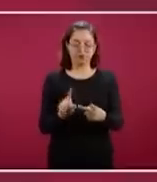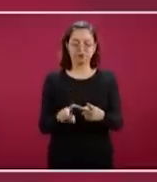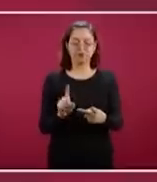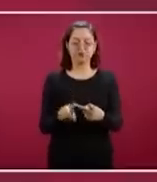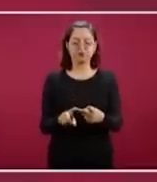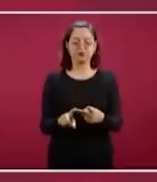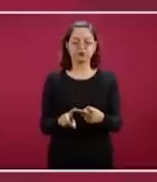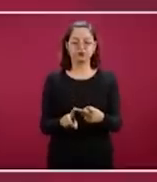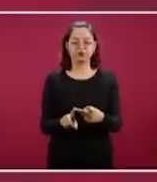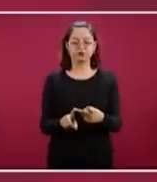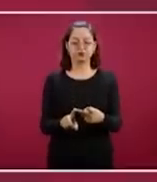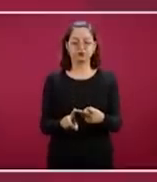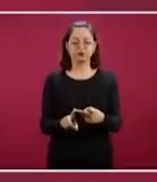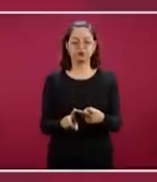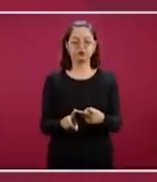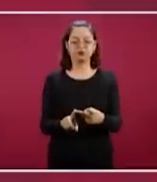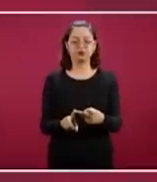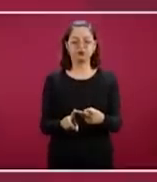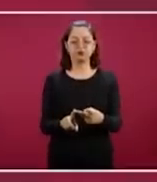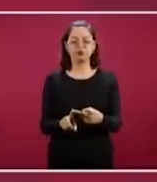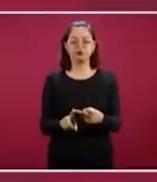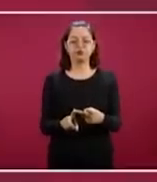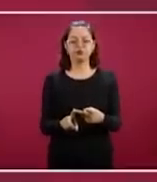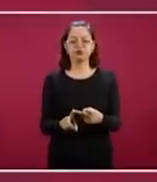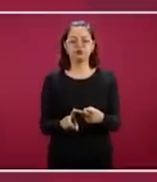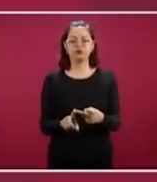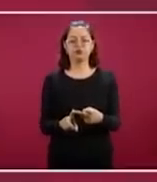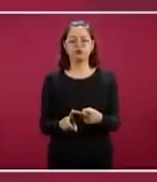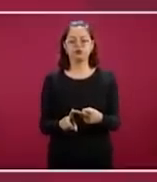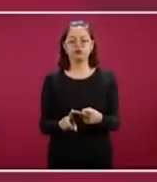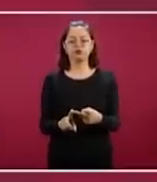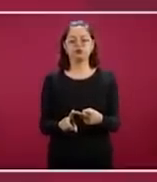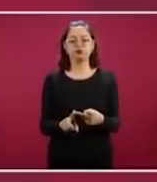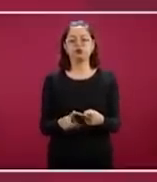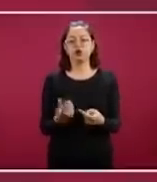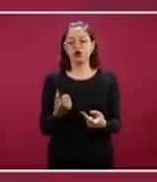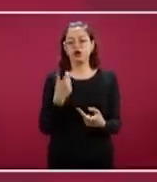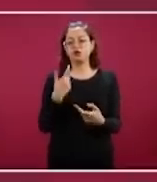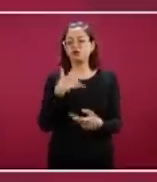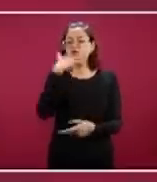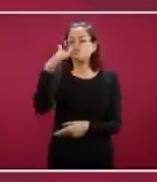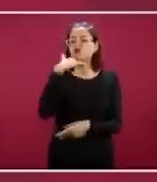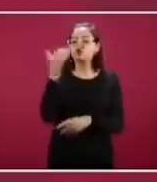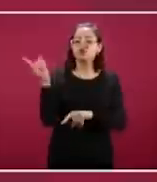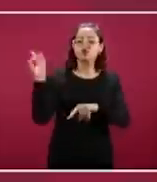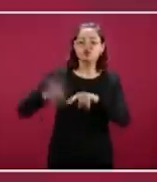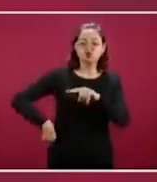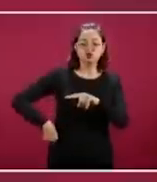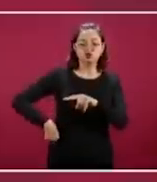que estamos también llevando a cabo, es que no haya corrupción,